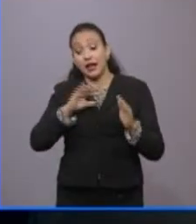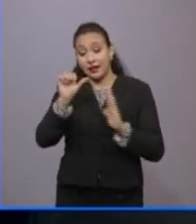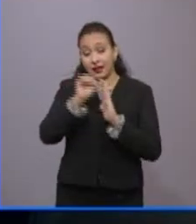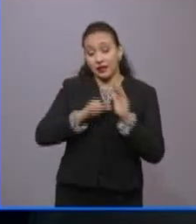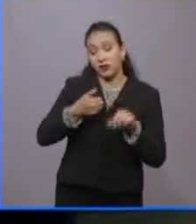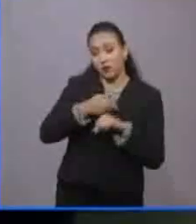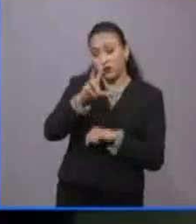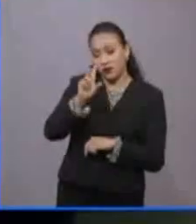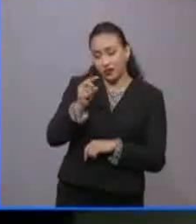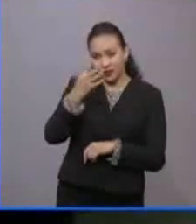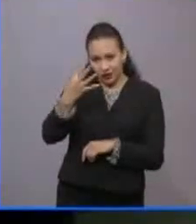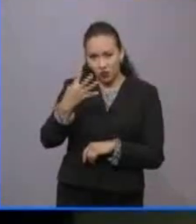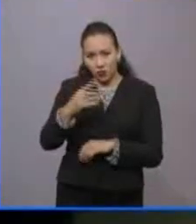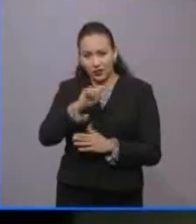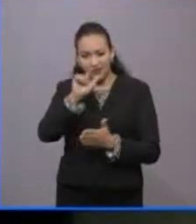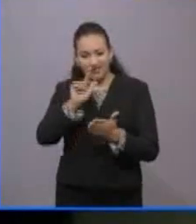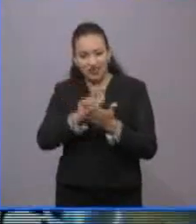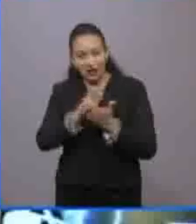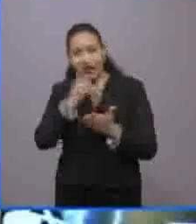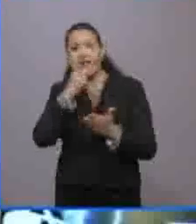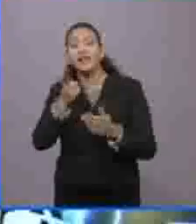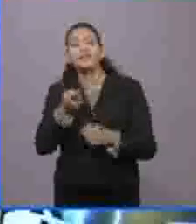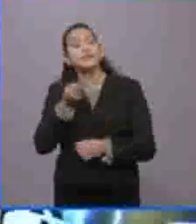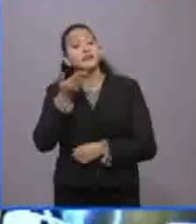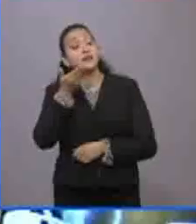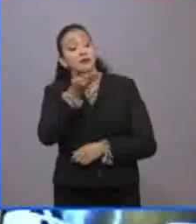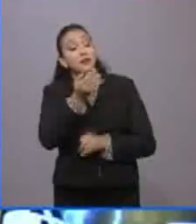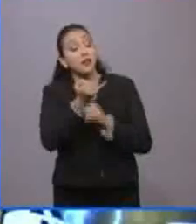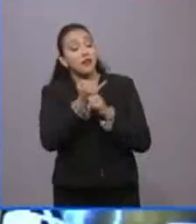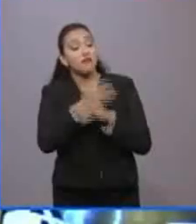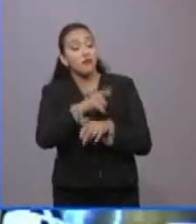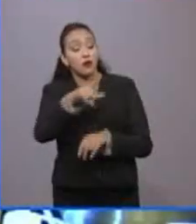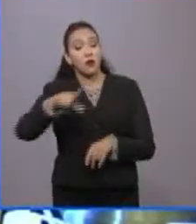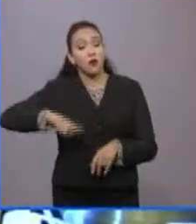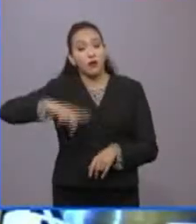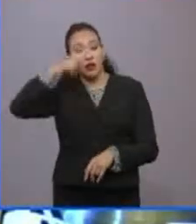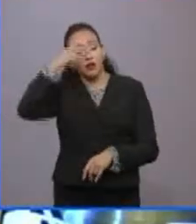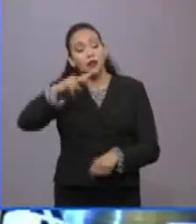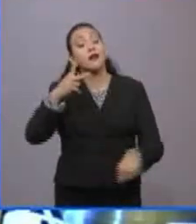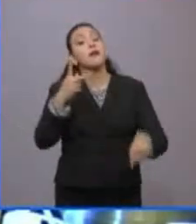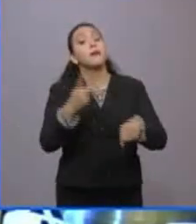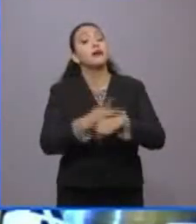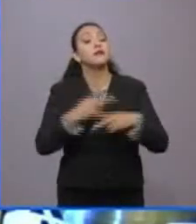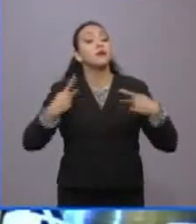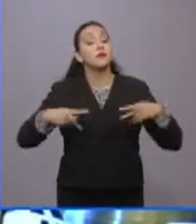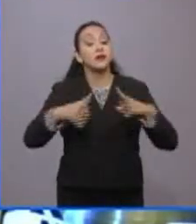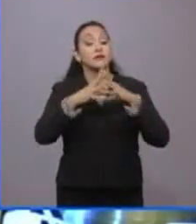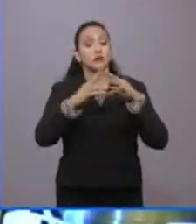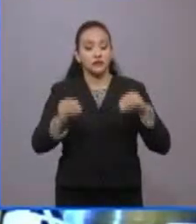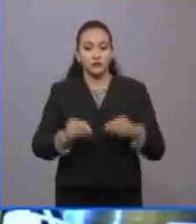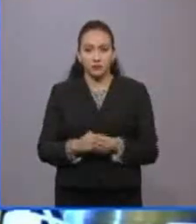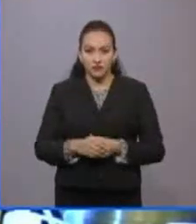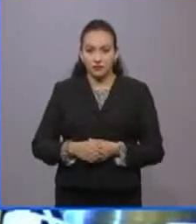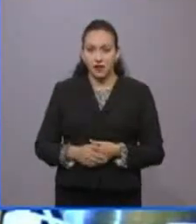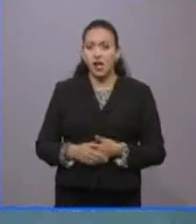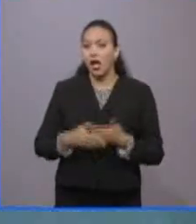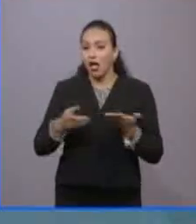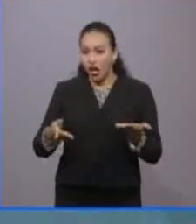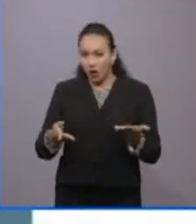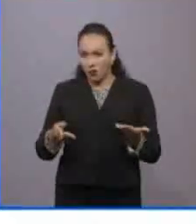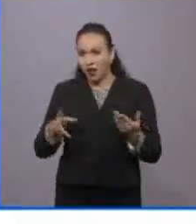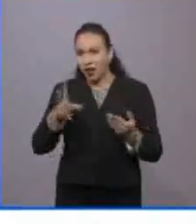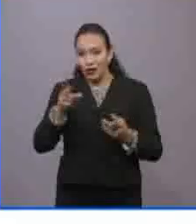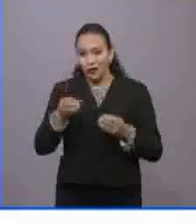la Convención en la materia, se solicitará información al gobierno, por lo que de ninguna manera se está prejuzgando sobre